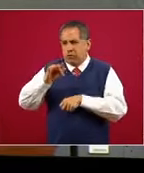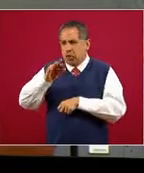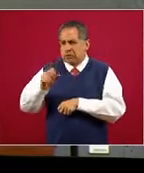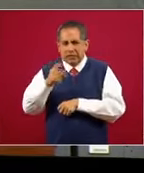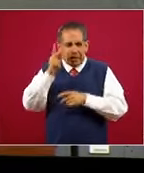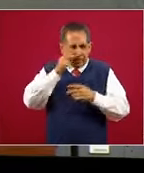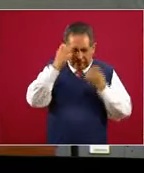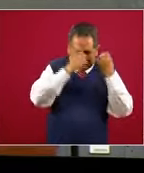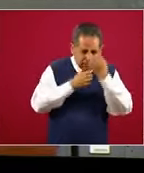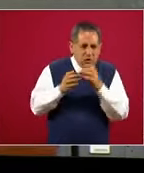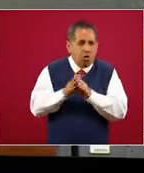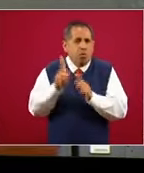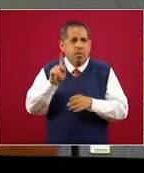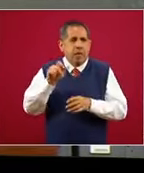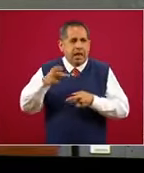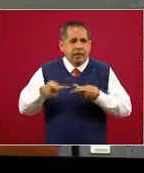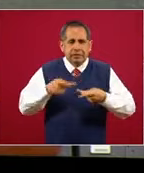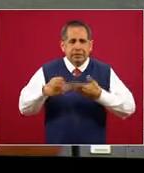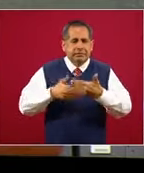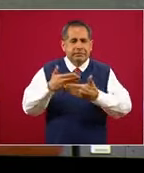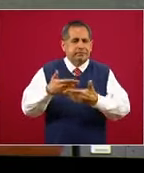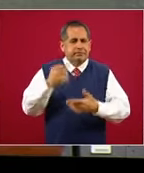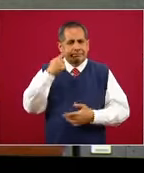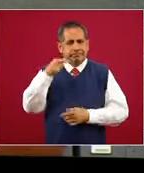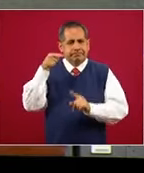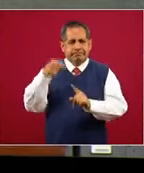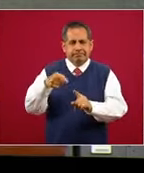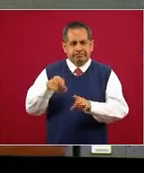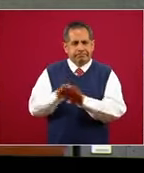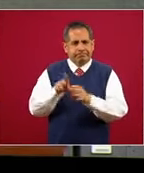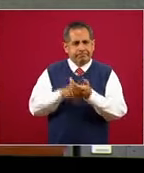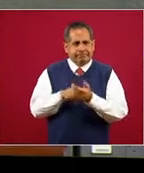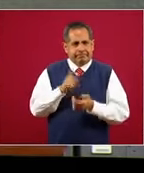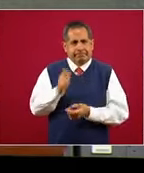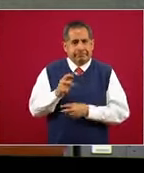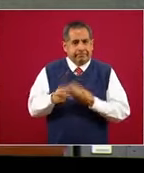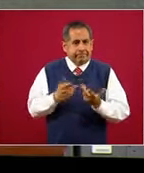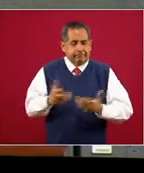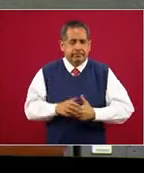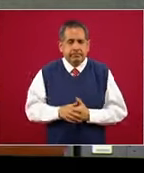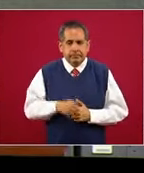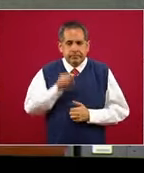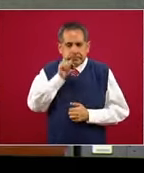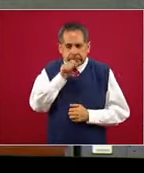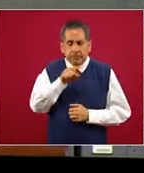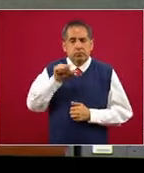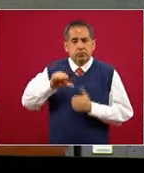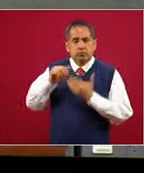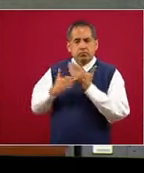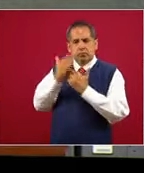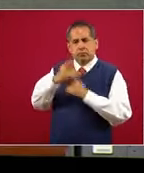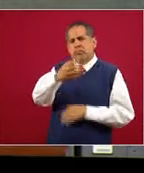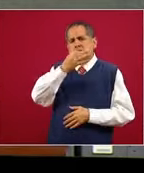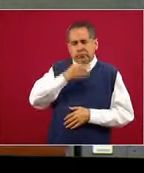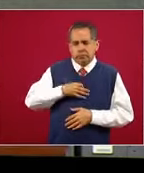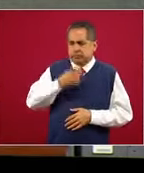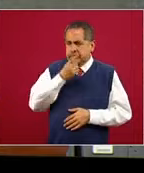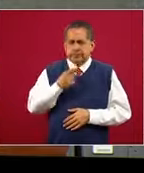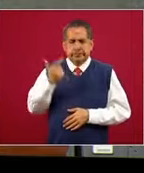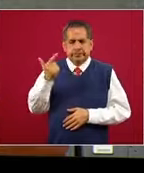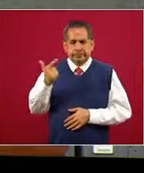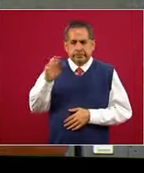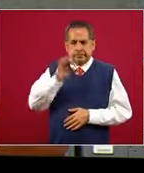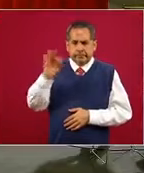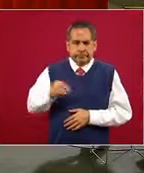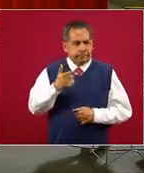¿Qué estrategia planea el sector salud en ese asunto? Y en la mañana nos hablaba de que el 7%